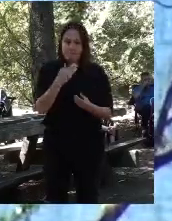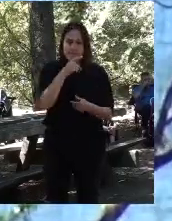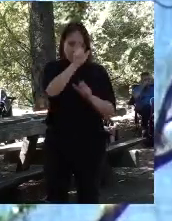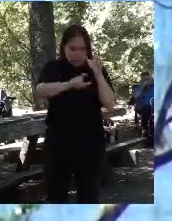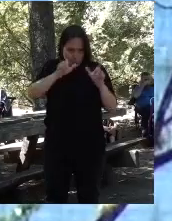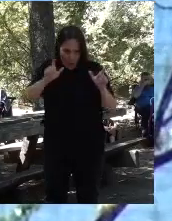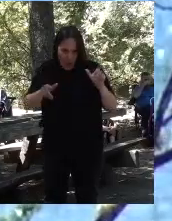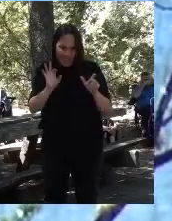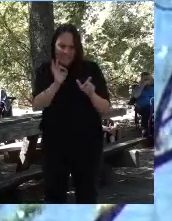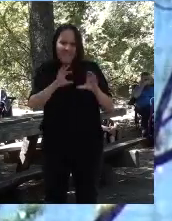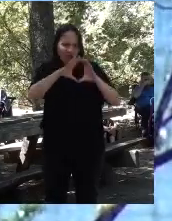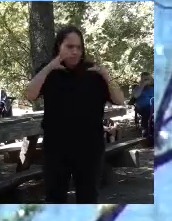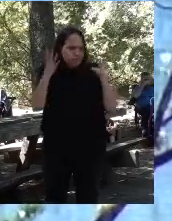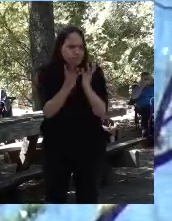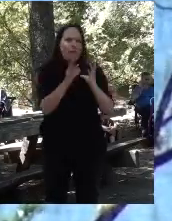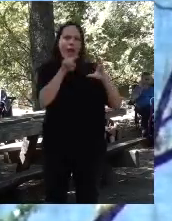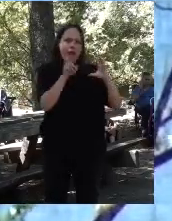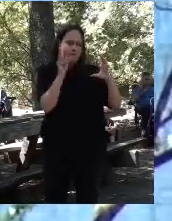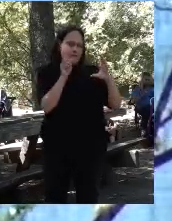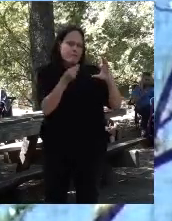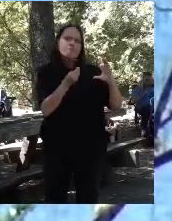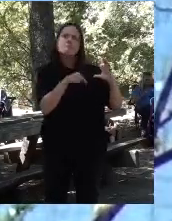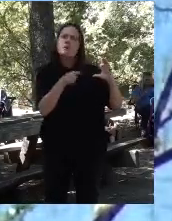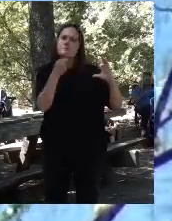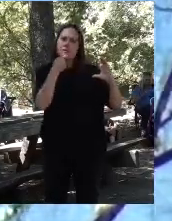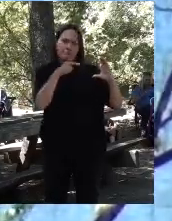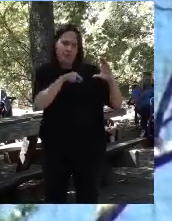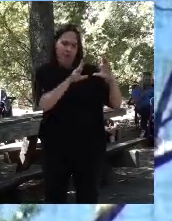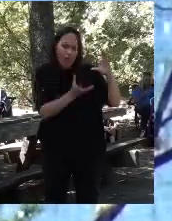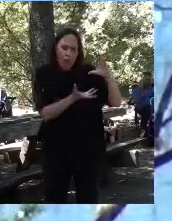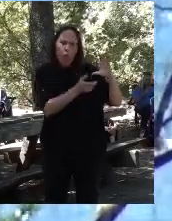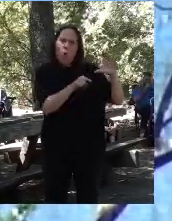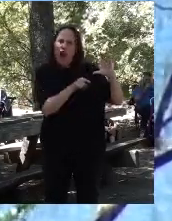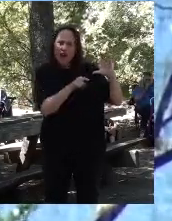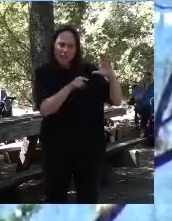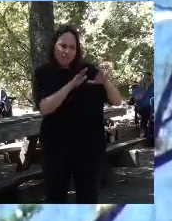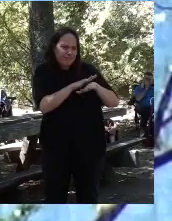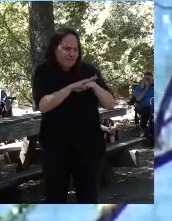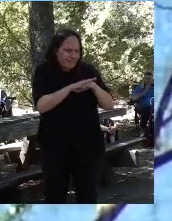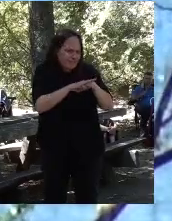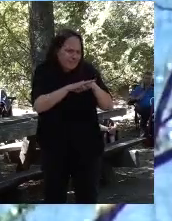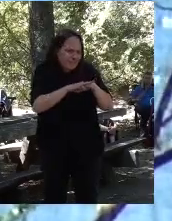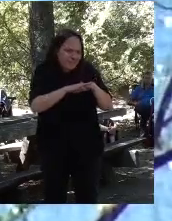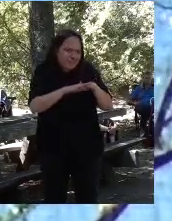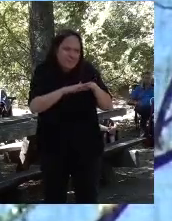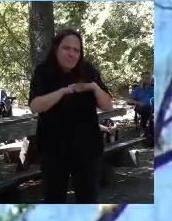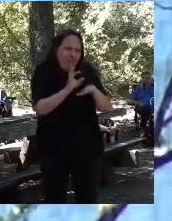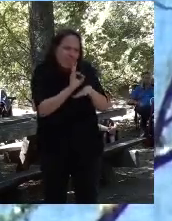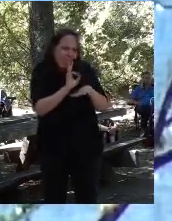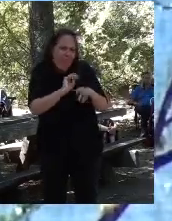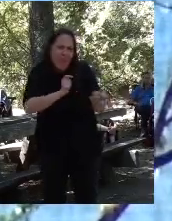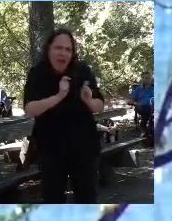asegurar la conservación de la Antártida. Porque si no lo podemos hacer en uno de los lugares más prístinos del planeta, ¿cómo haremos con el